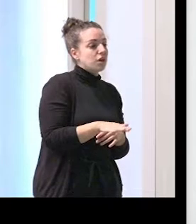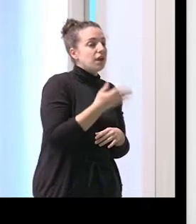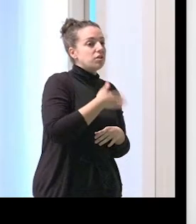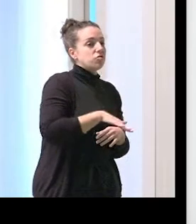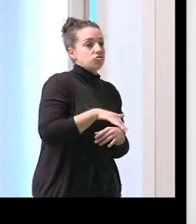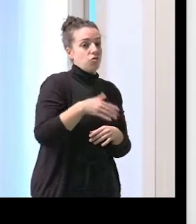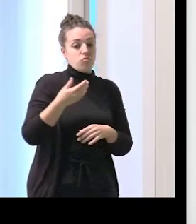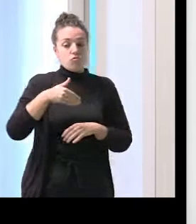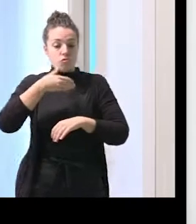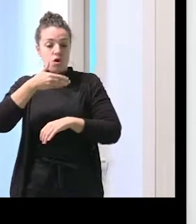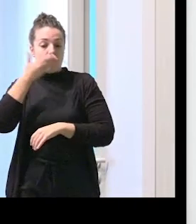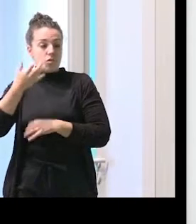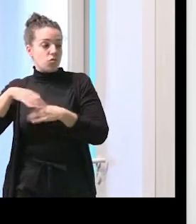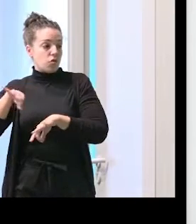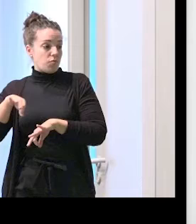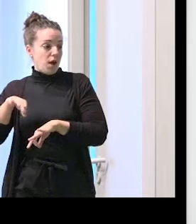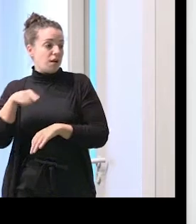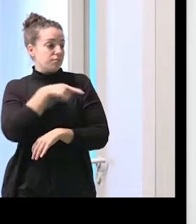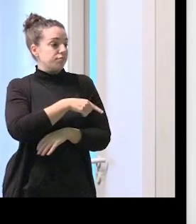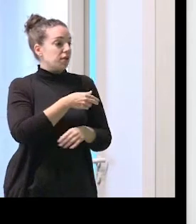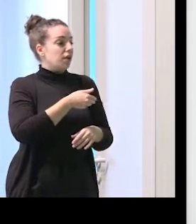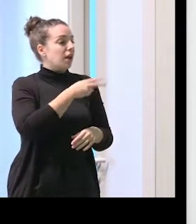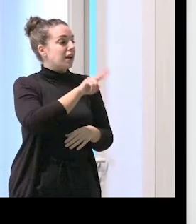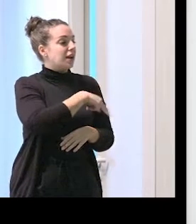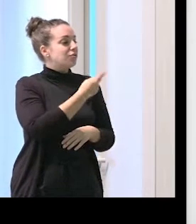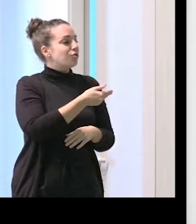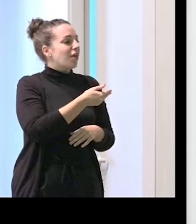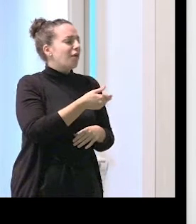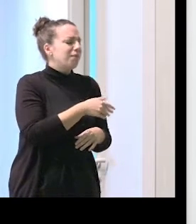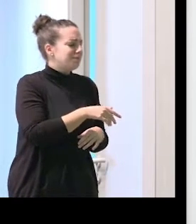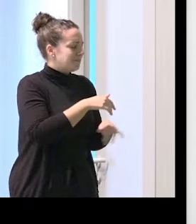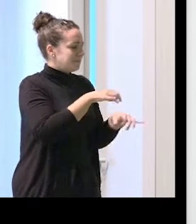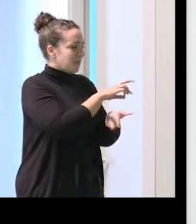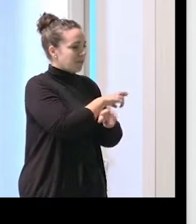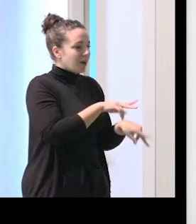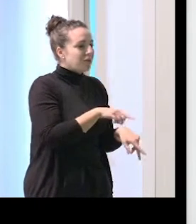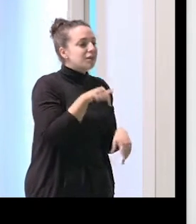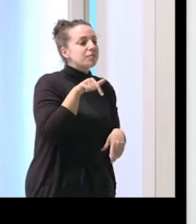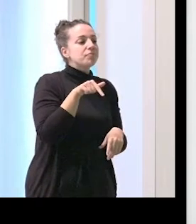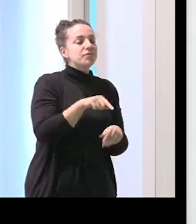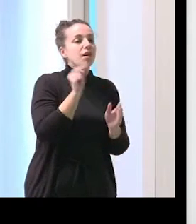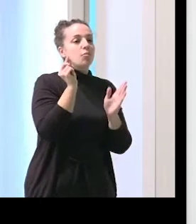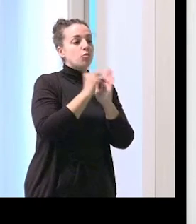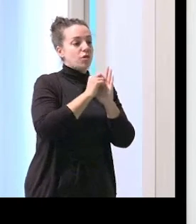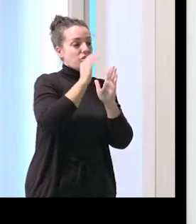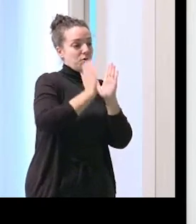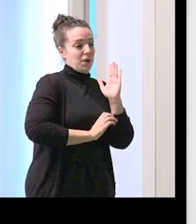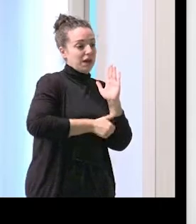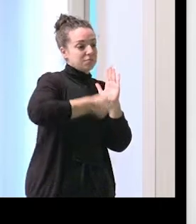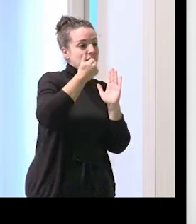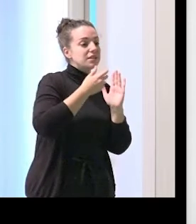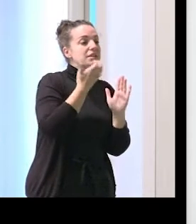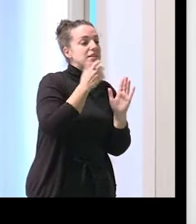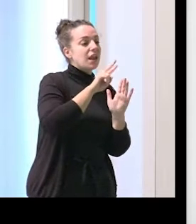audición normal. Y entre el 25 y 40% de los niños con hipoacusia unilateral tienen puntuaciones más bajas en las pruebas del lenguaje receptivo